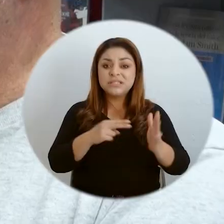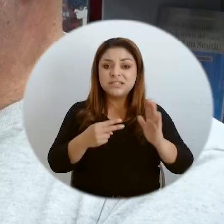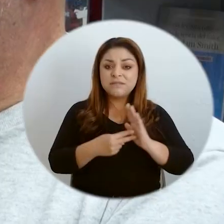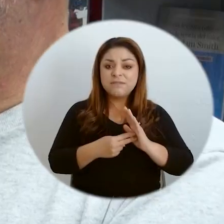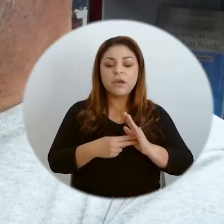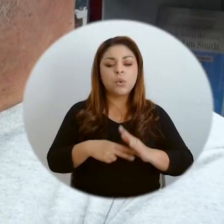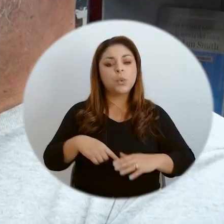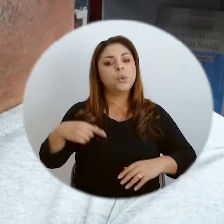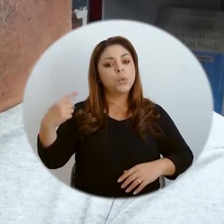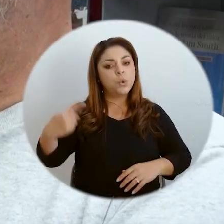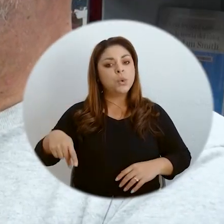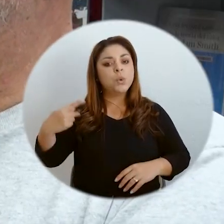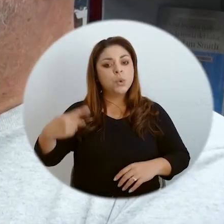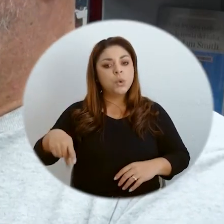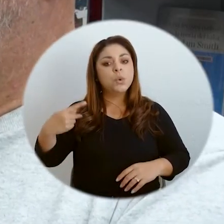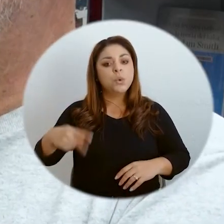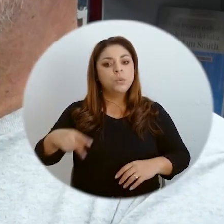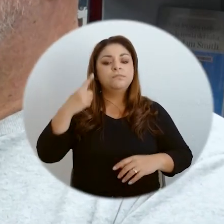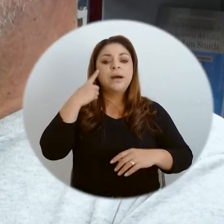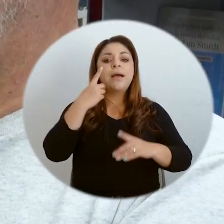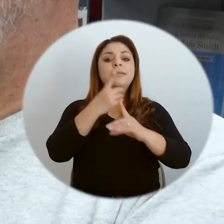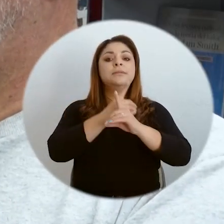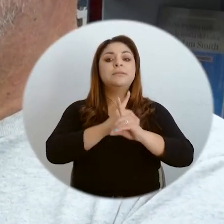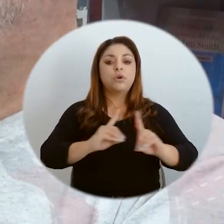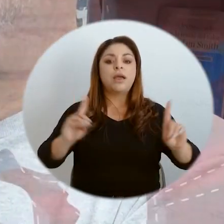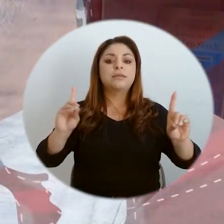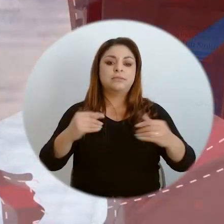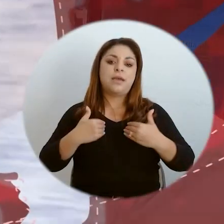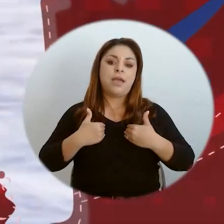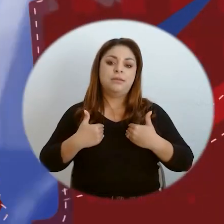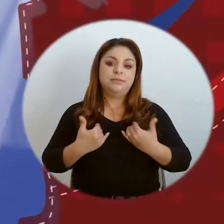un riesgo para las democracias existentes.